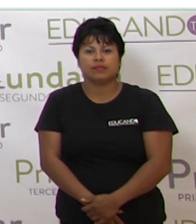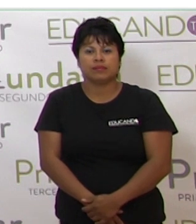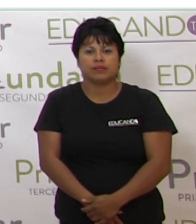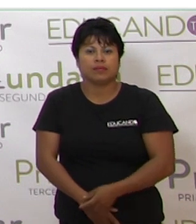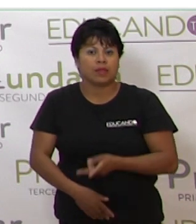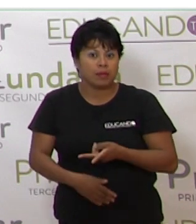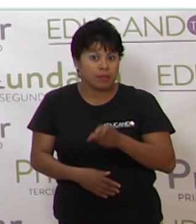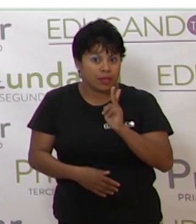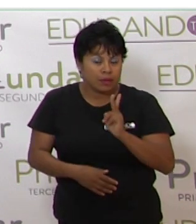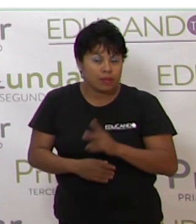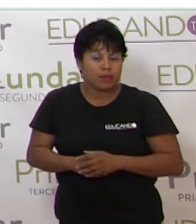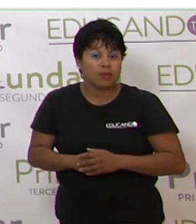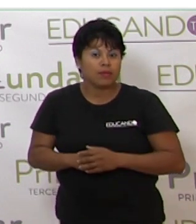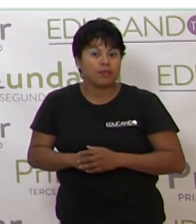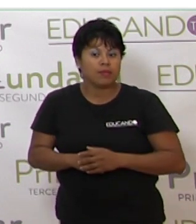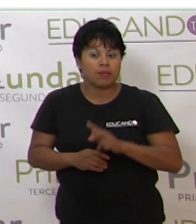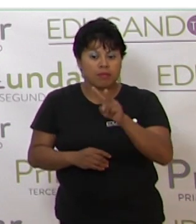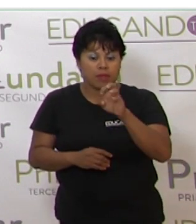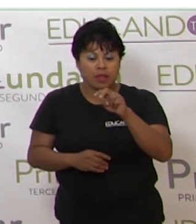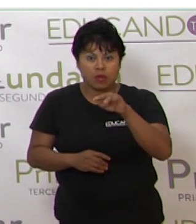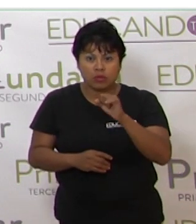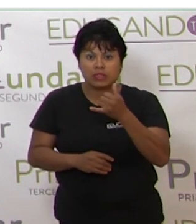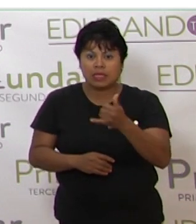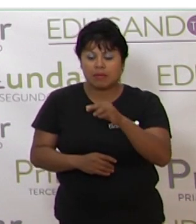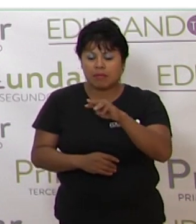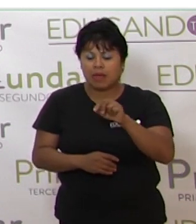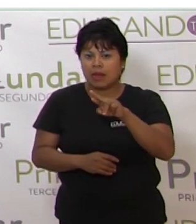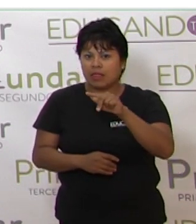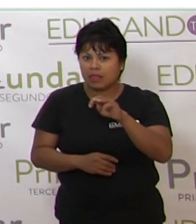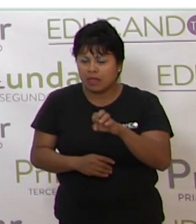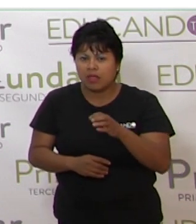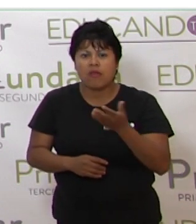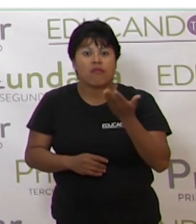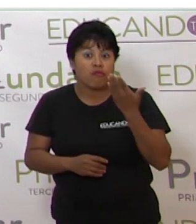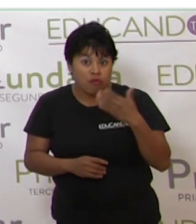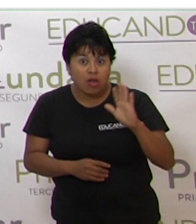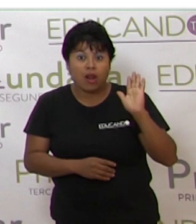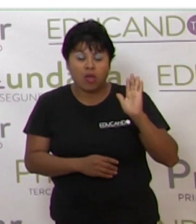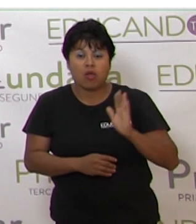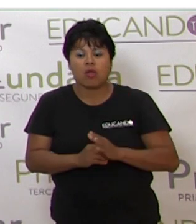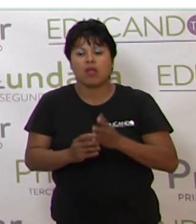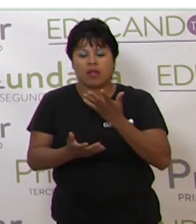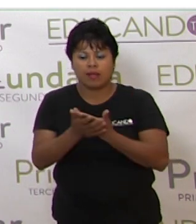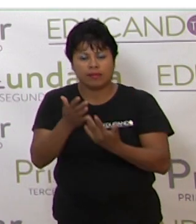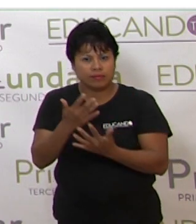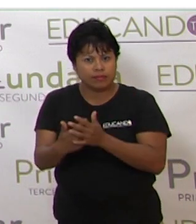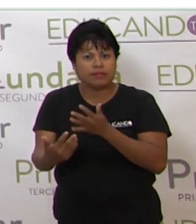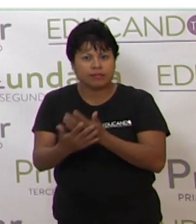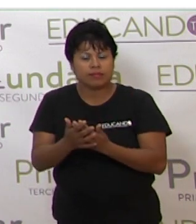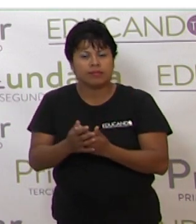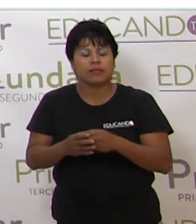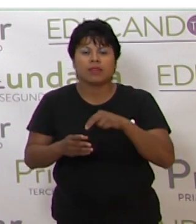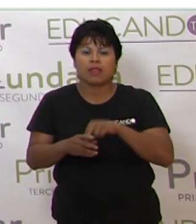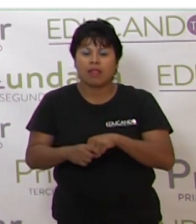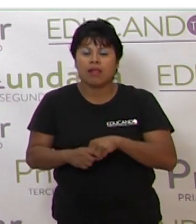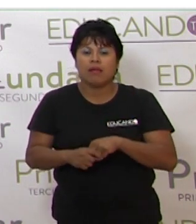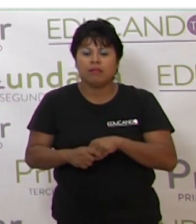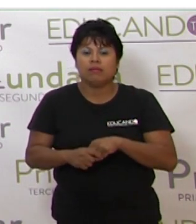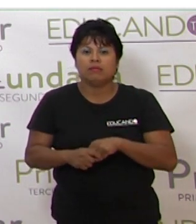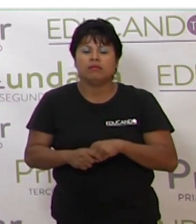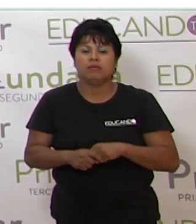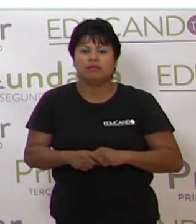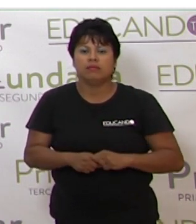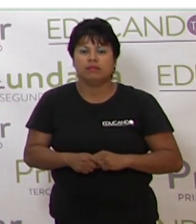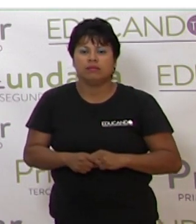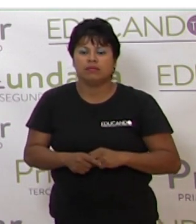Pero Venus y Marte fueron creados en la